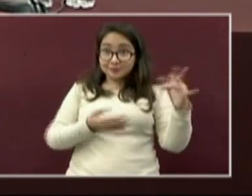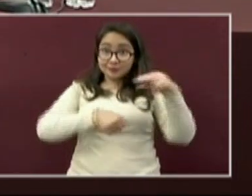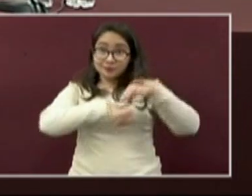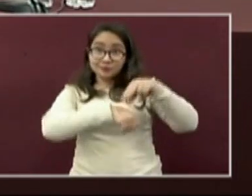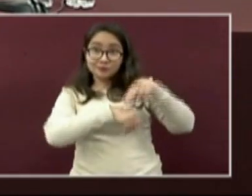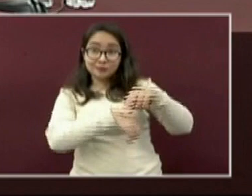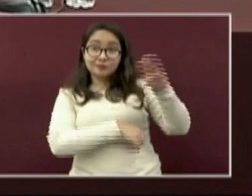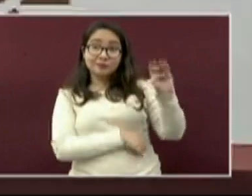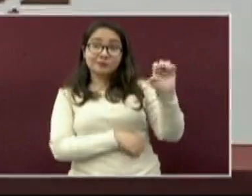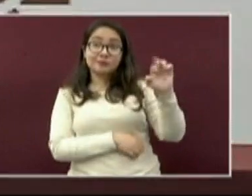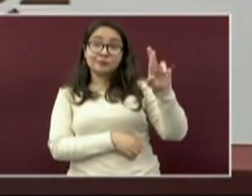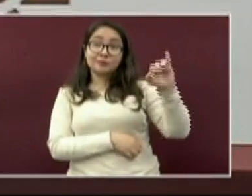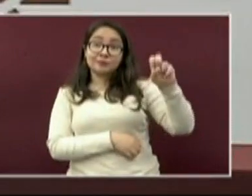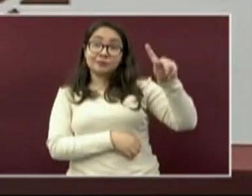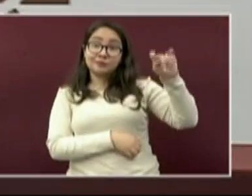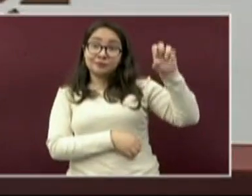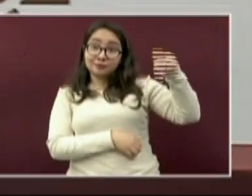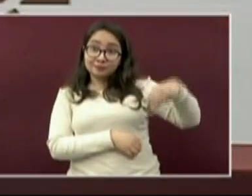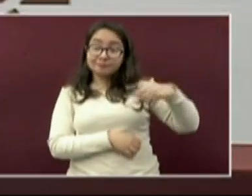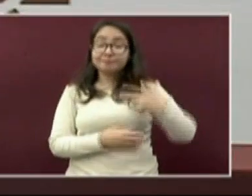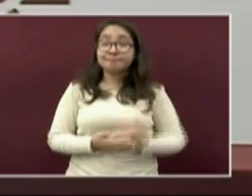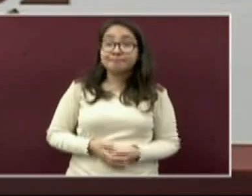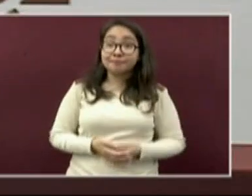respetable familia veracruzana